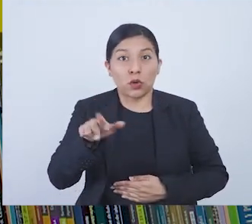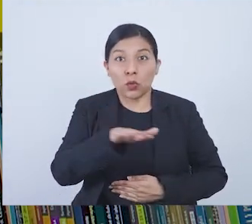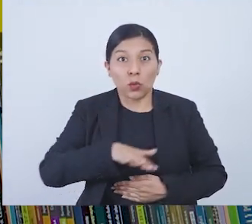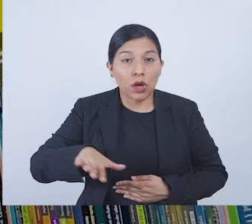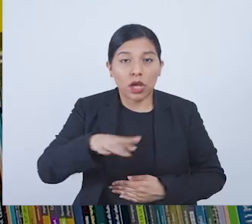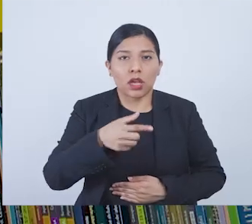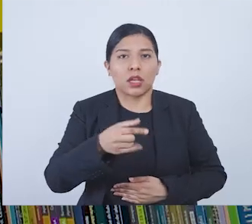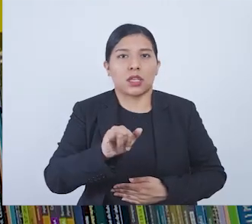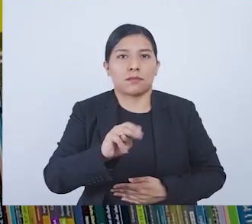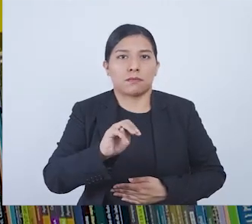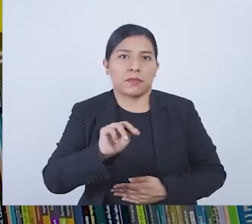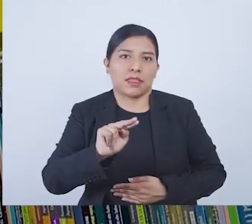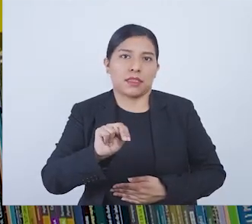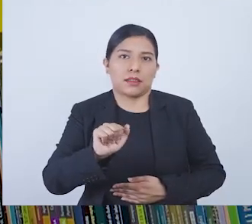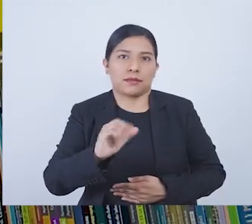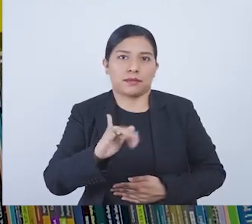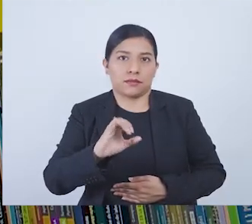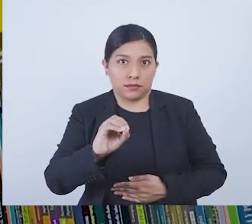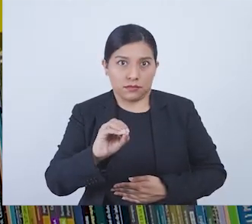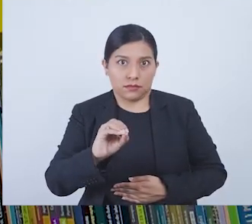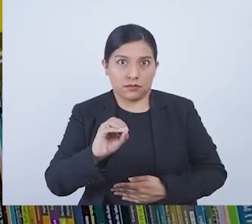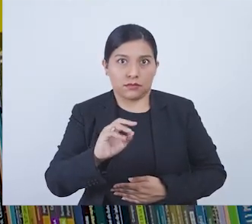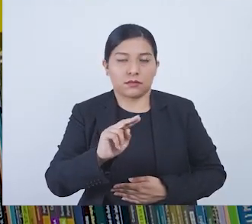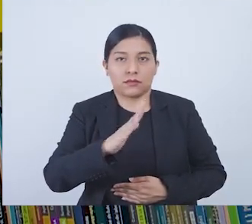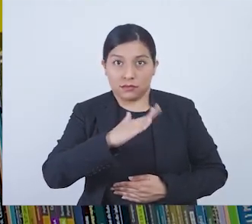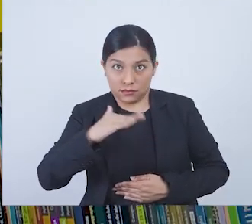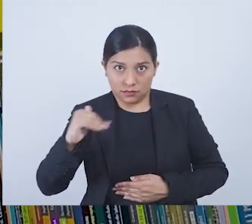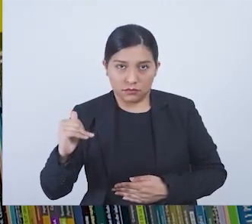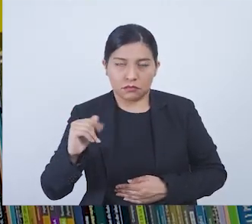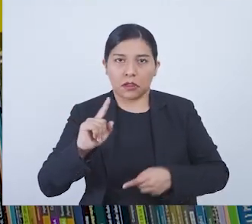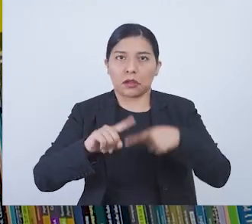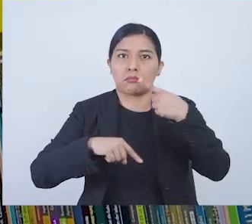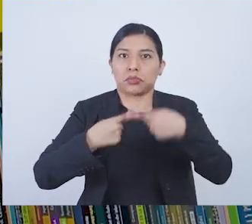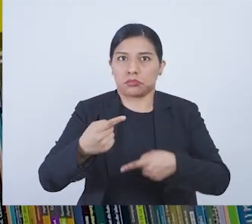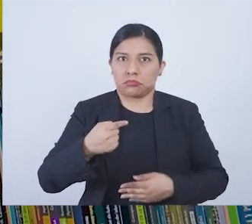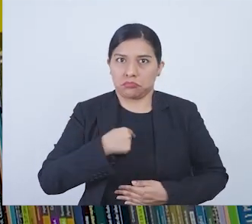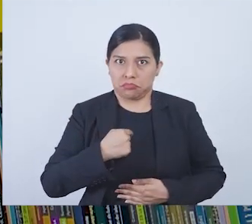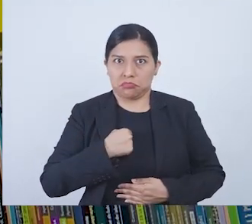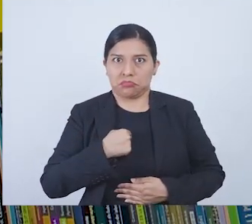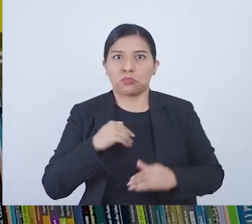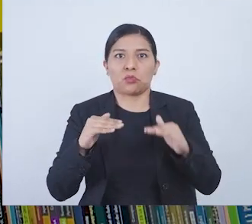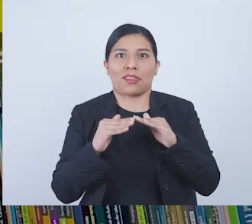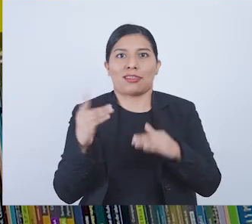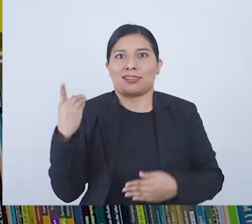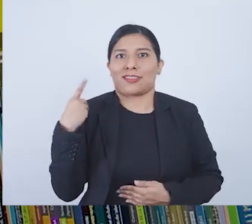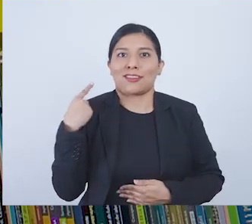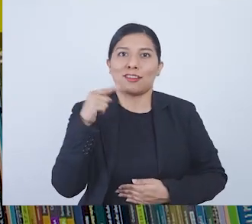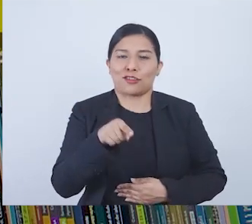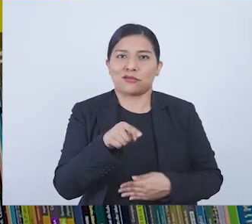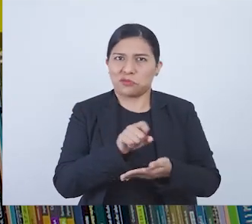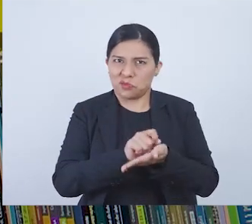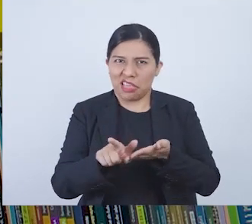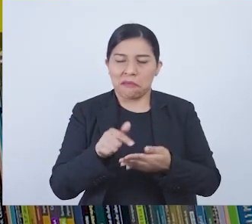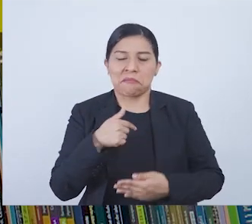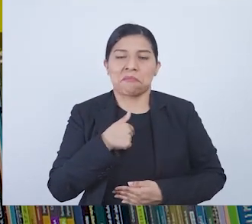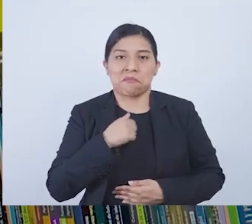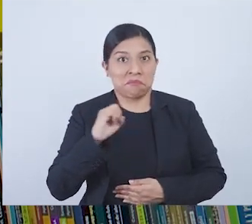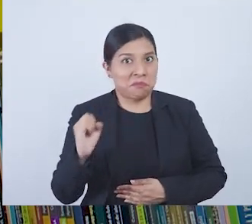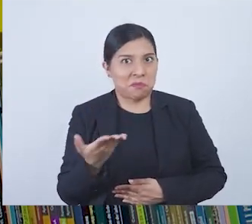y luego pasa al Círculo Estudiantil donde su servidor pudo ser director también de esa escuela. Así